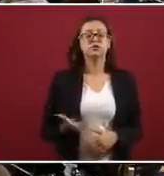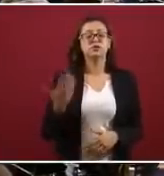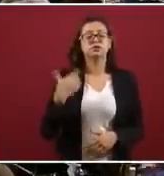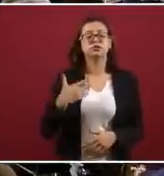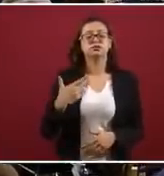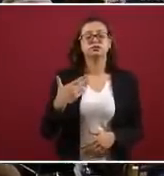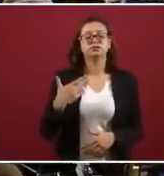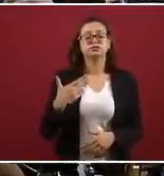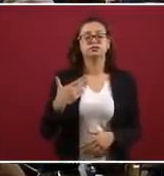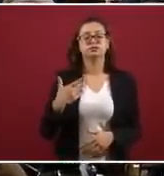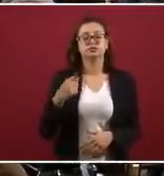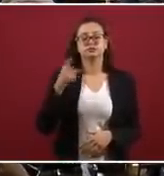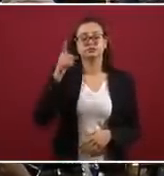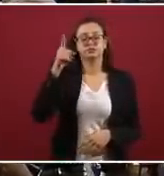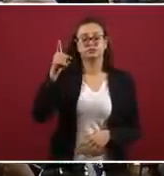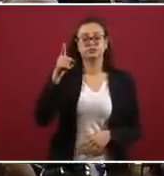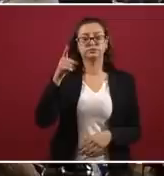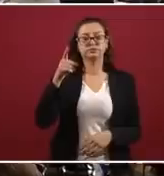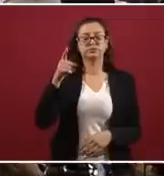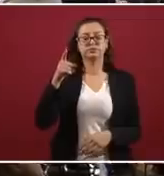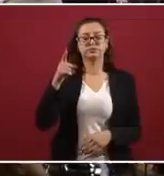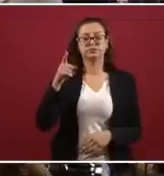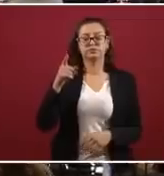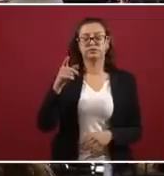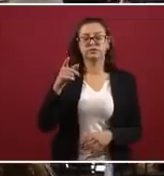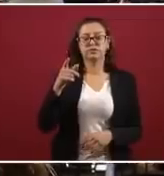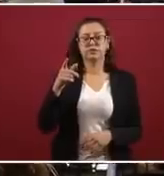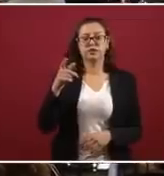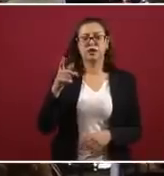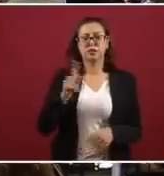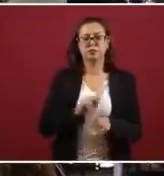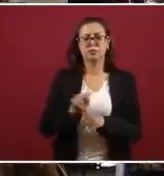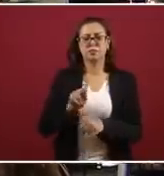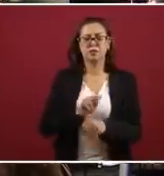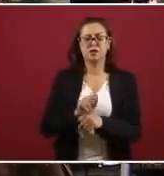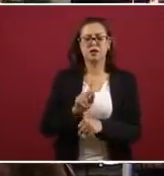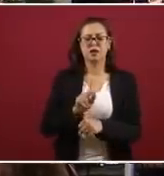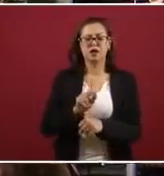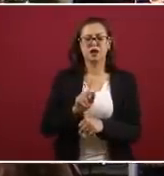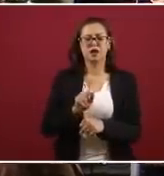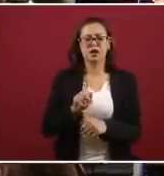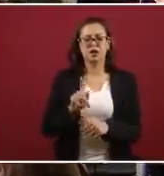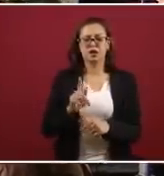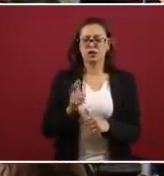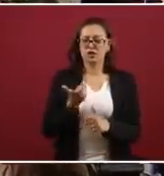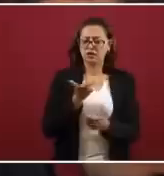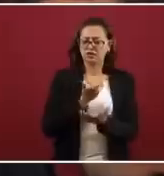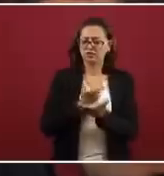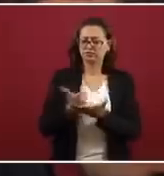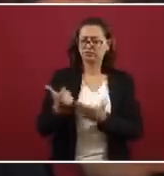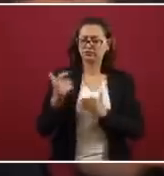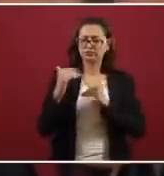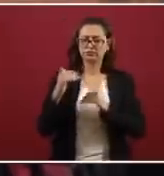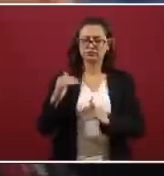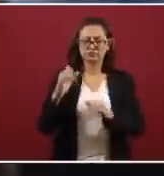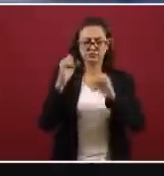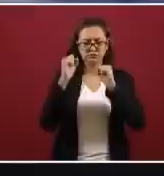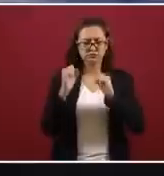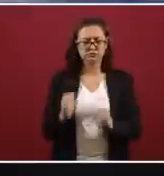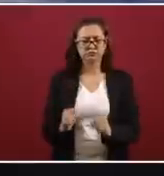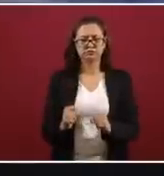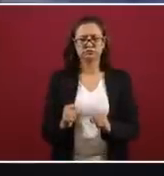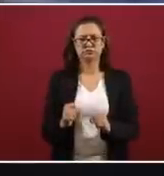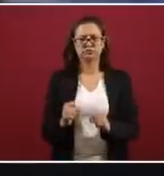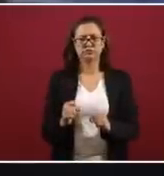en Zambia y Perú, el control de precios que se interpreta como de garantía propició, licenciado